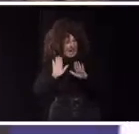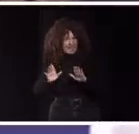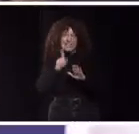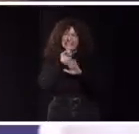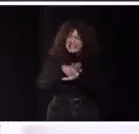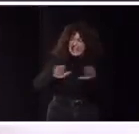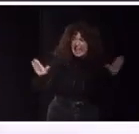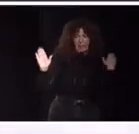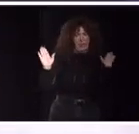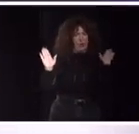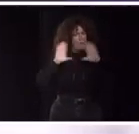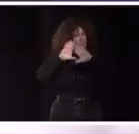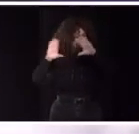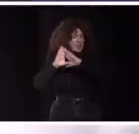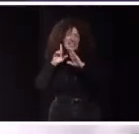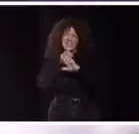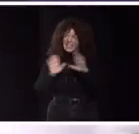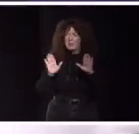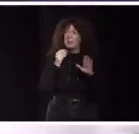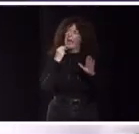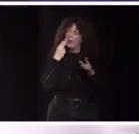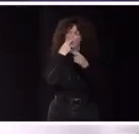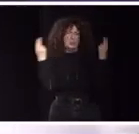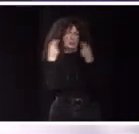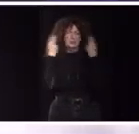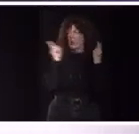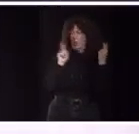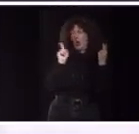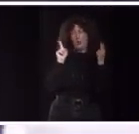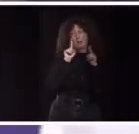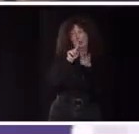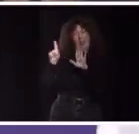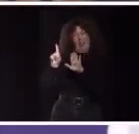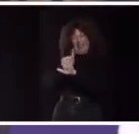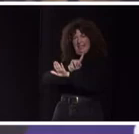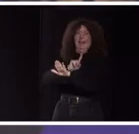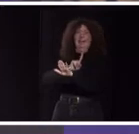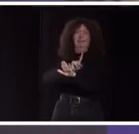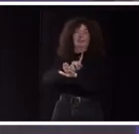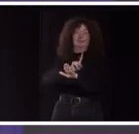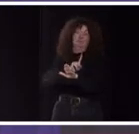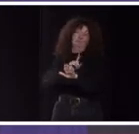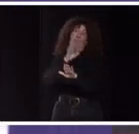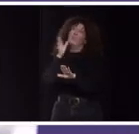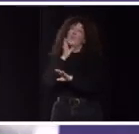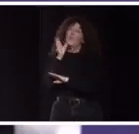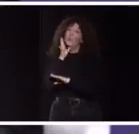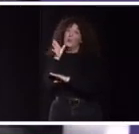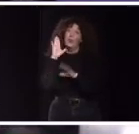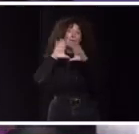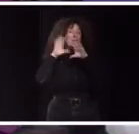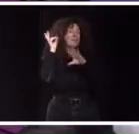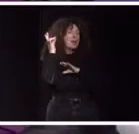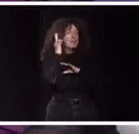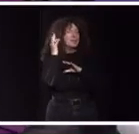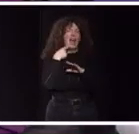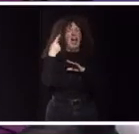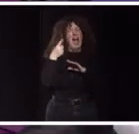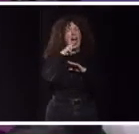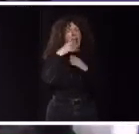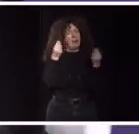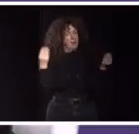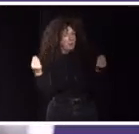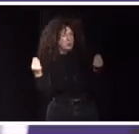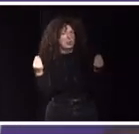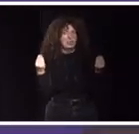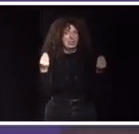en la sala las feministas, no aparezcáis mucho en campaña, porque cuando las feministas habláis demasiado,